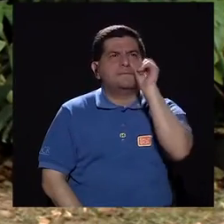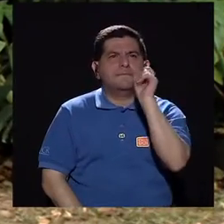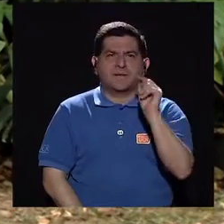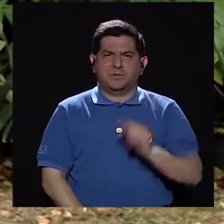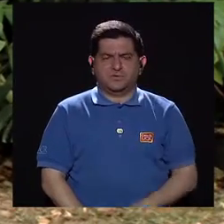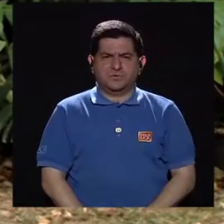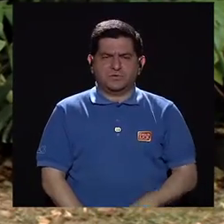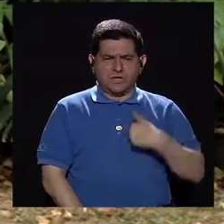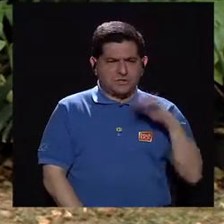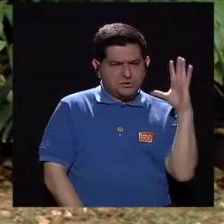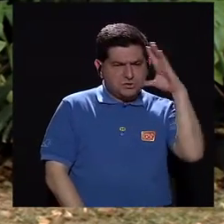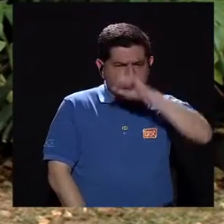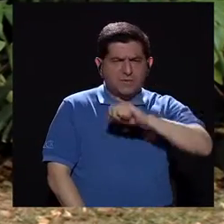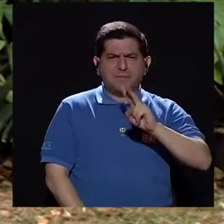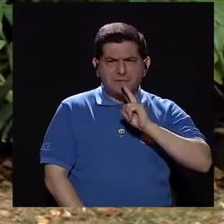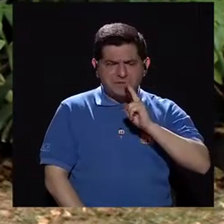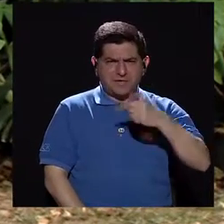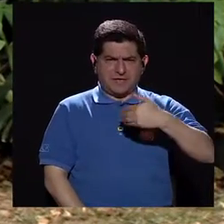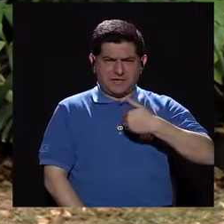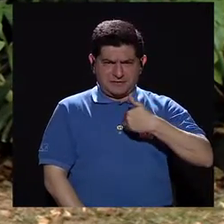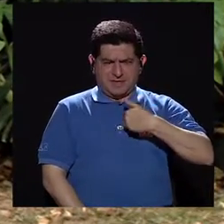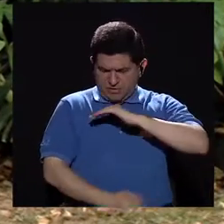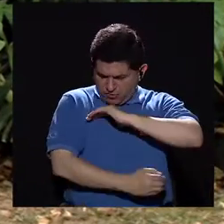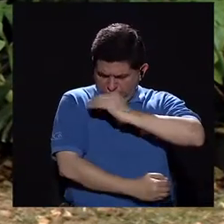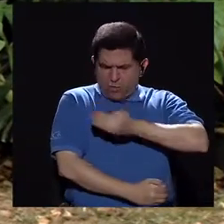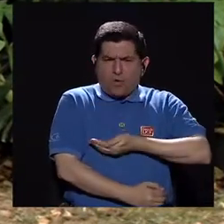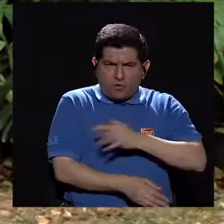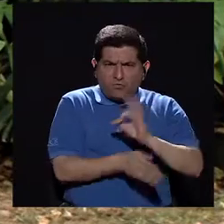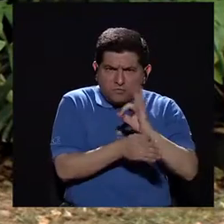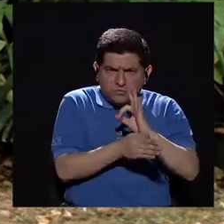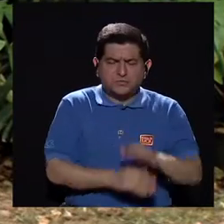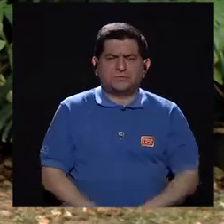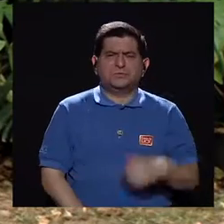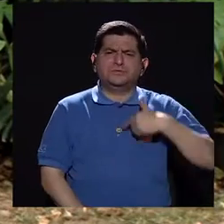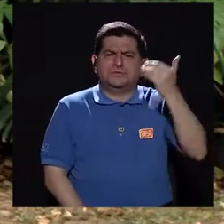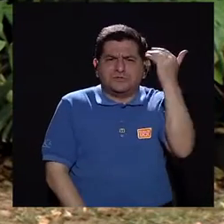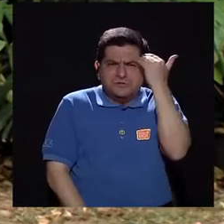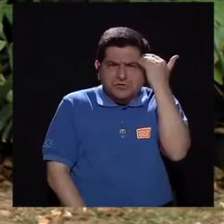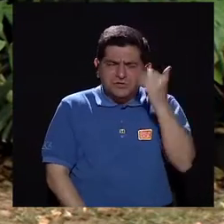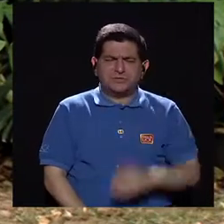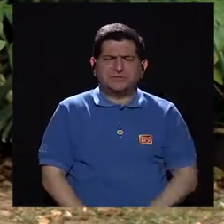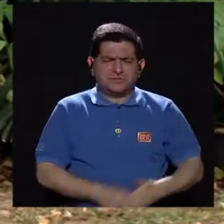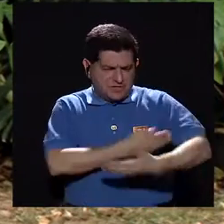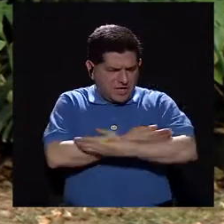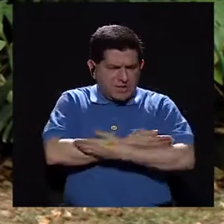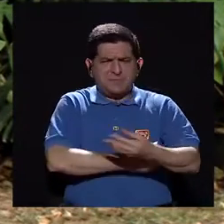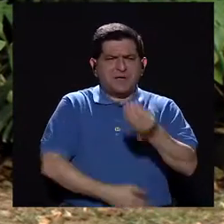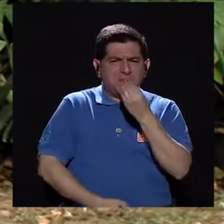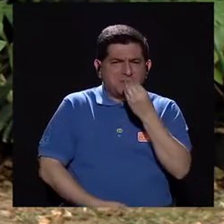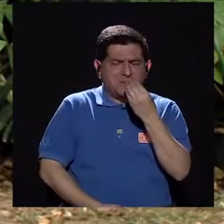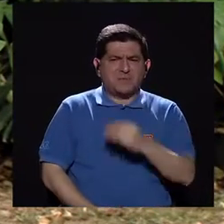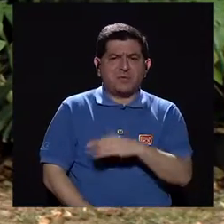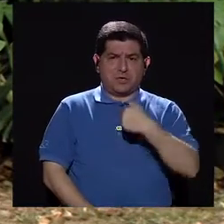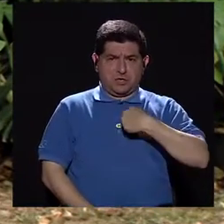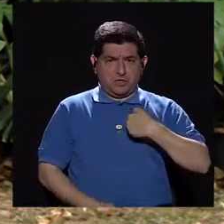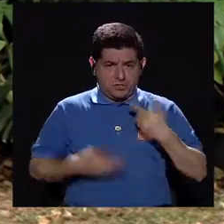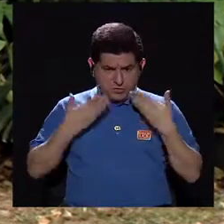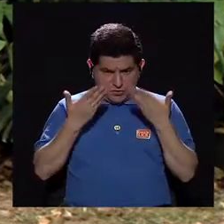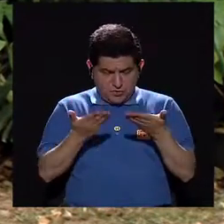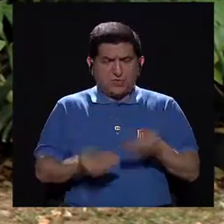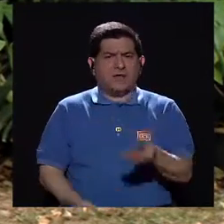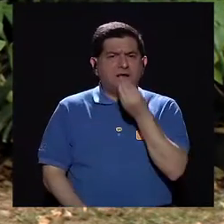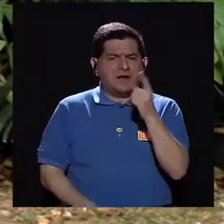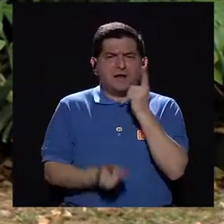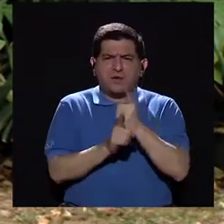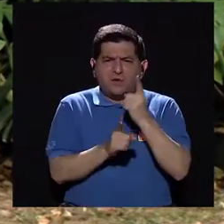Bueno, una de mis preguntas es, ¿cómo me doy cuenta que realmente tengo glándula mamaria? O sea, ¿cómo sé que mi bebé se está alimentando y que